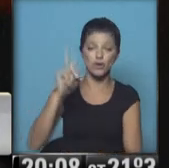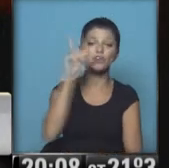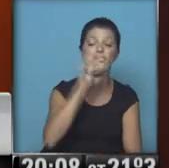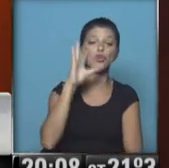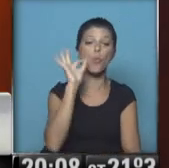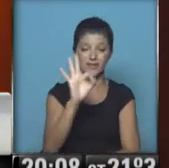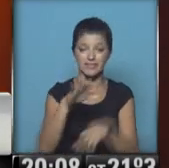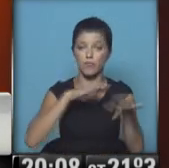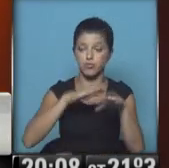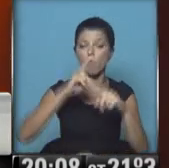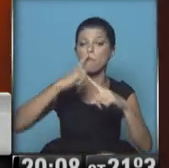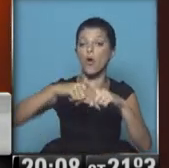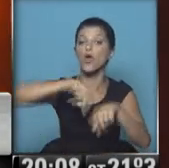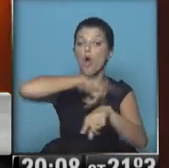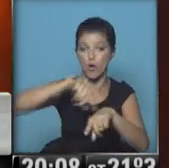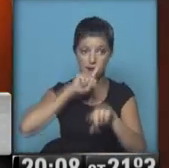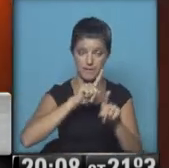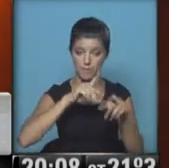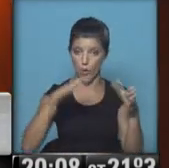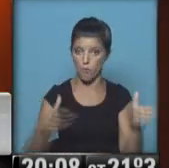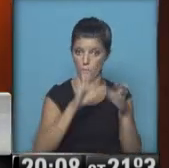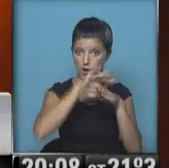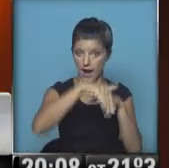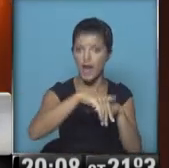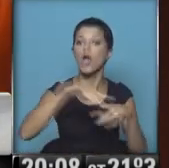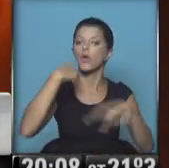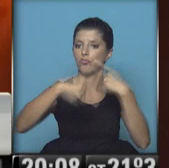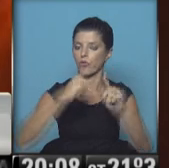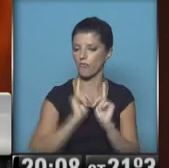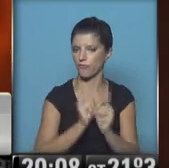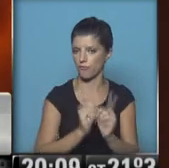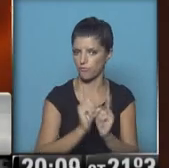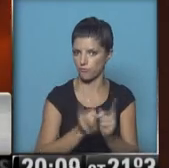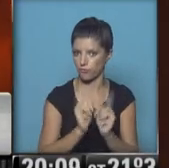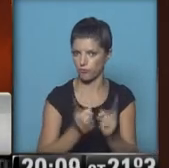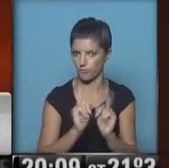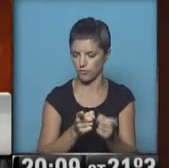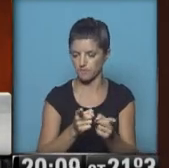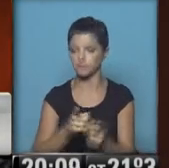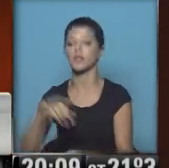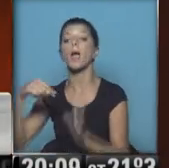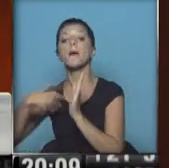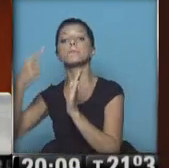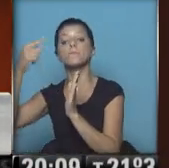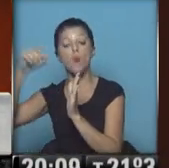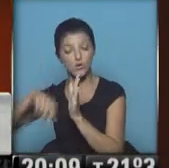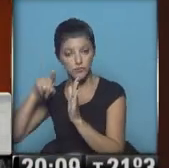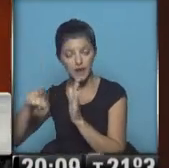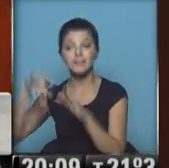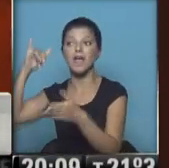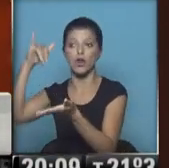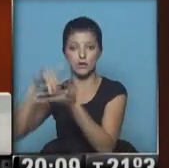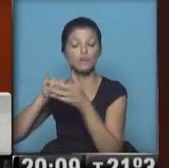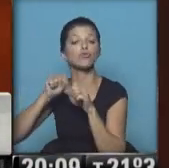140 temblores por hora en el volcán, que sigue en actividad permanente. En Buenos Aires, las aerolíneas suspendieron